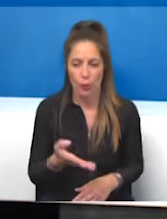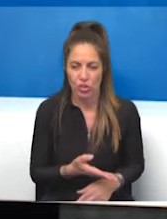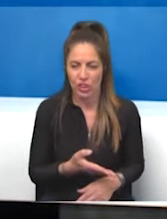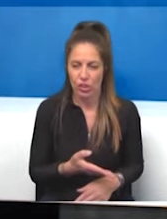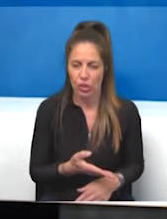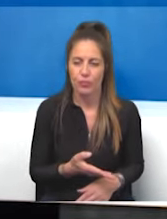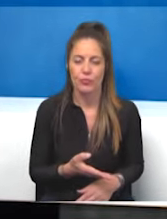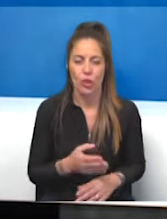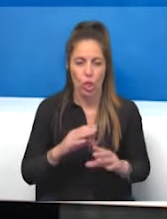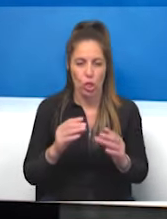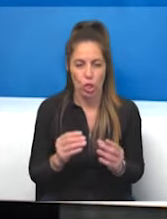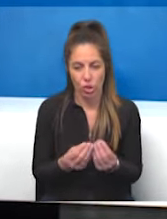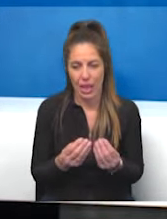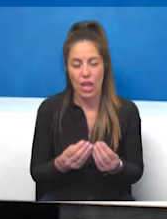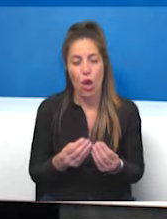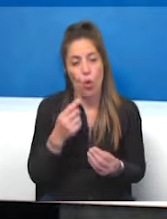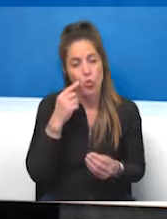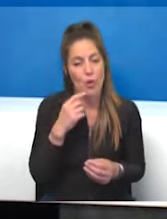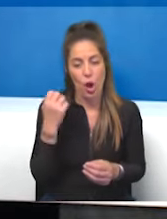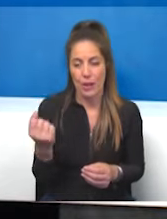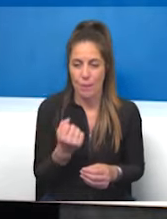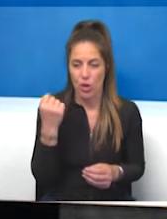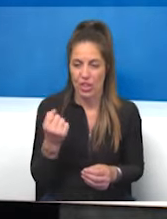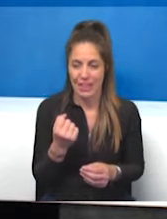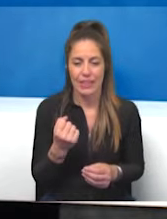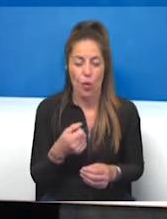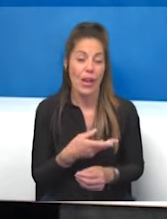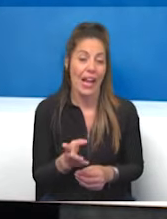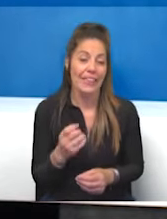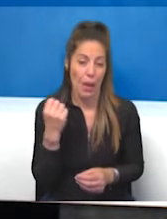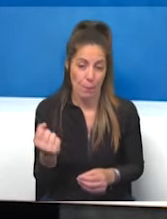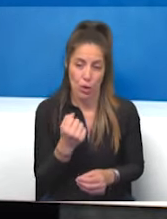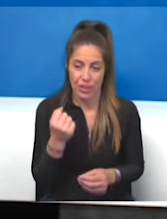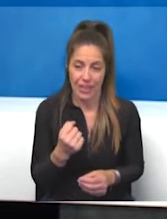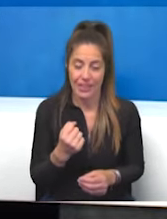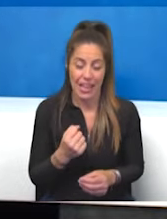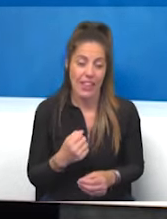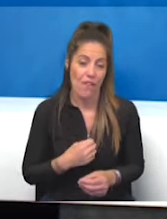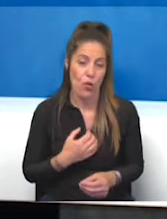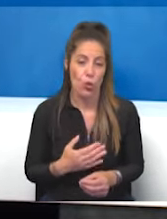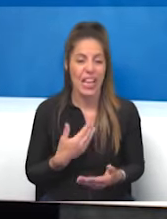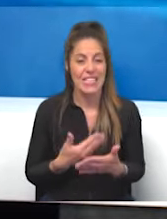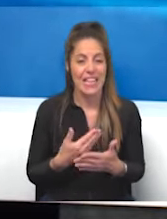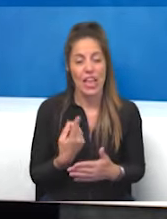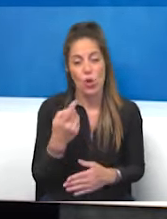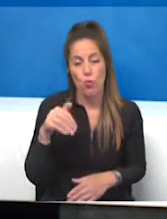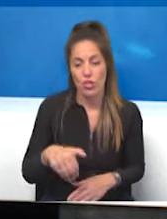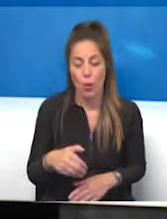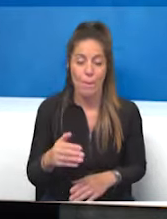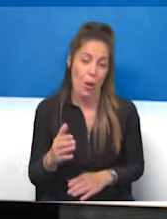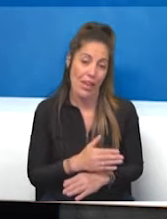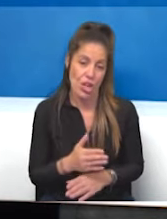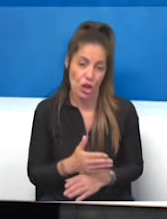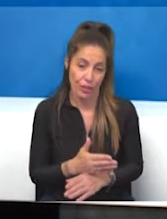población es una cifra importante de ciudadanos una cantidad importante de voluntades cerca del millón de voluntades pero minoritaria